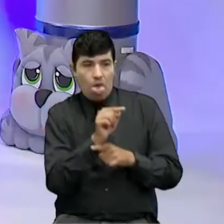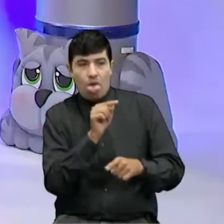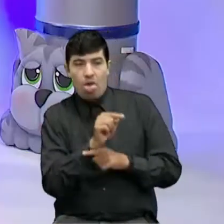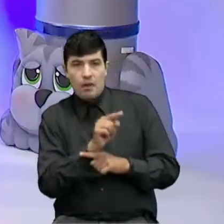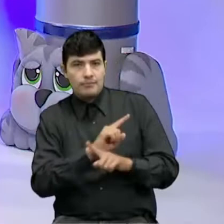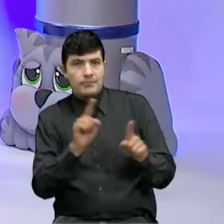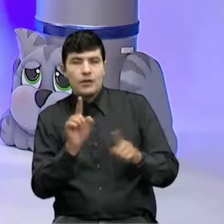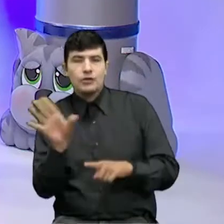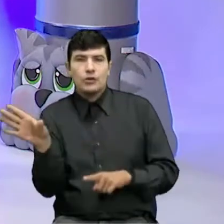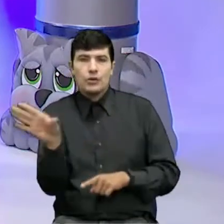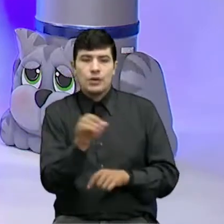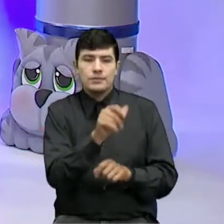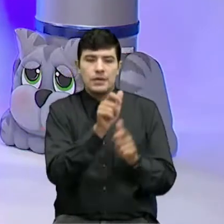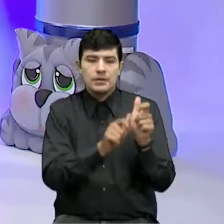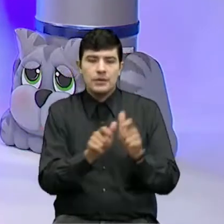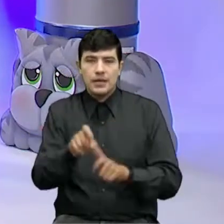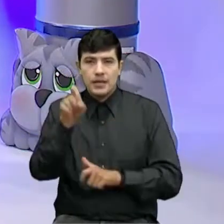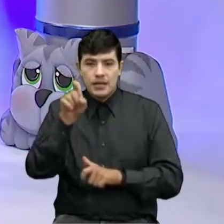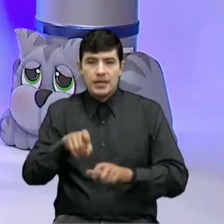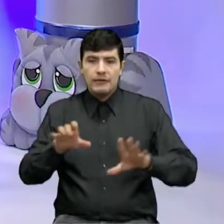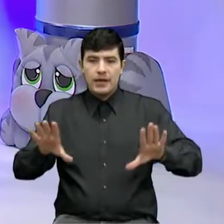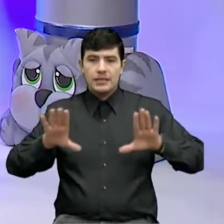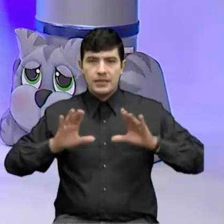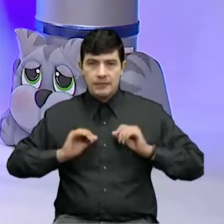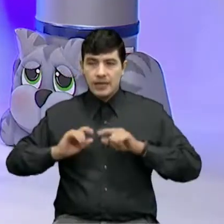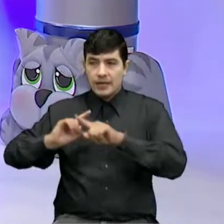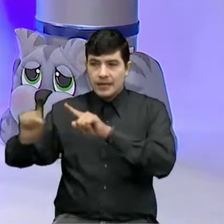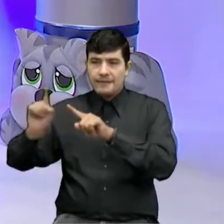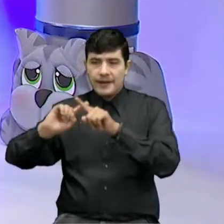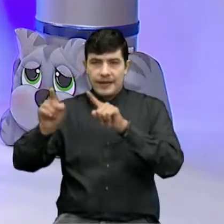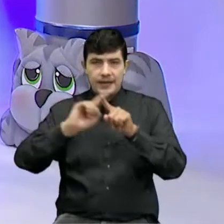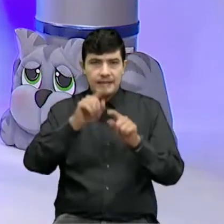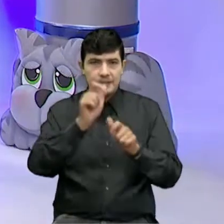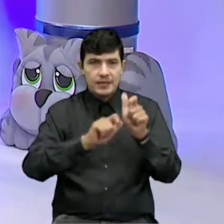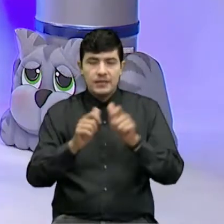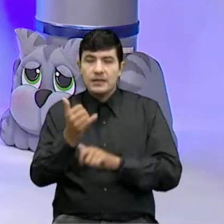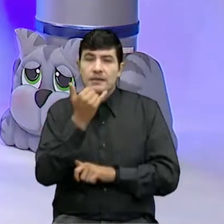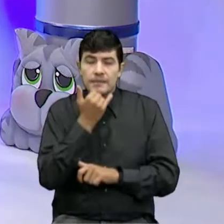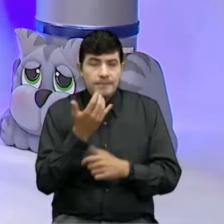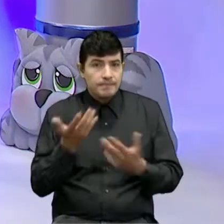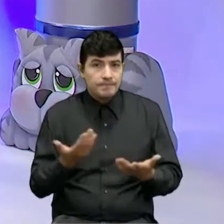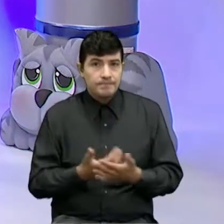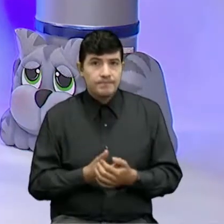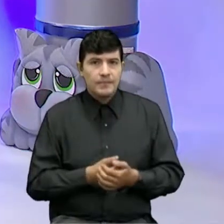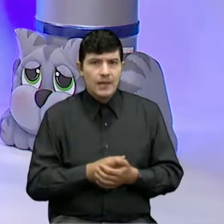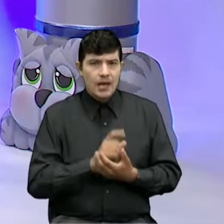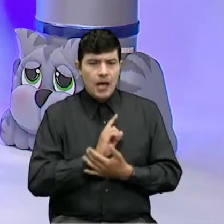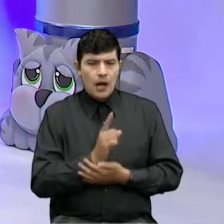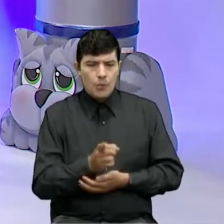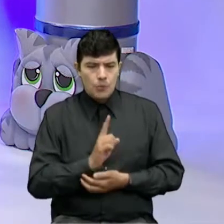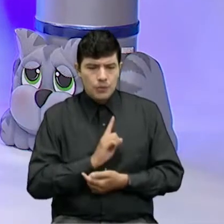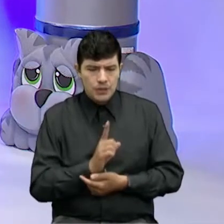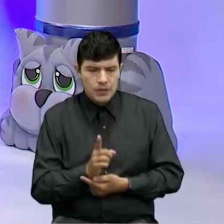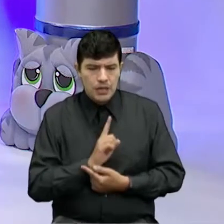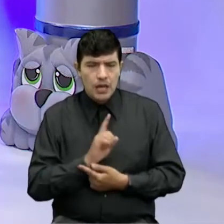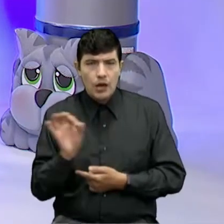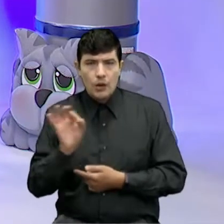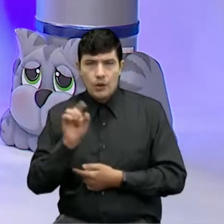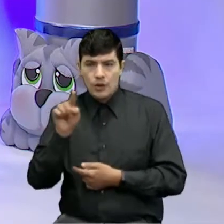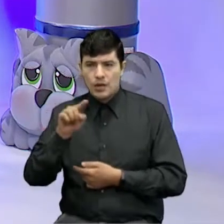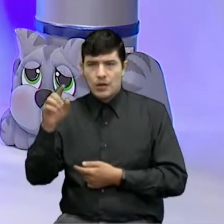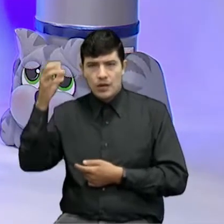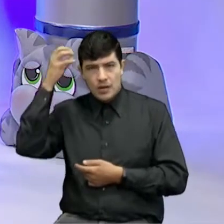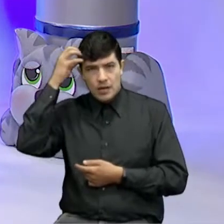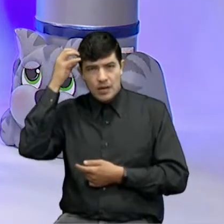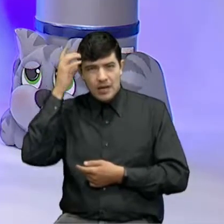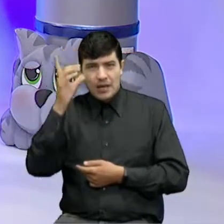debemos aceptar que todos somos iguales. Lo que pasa es que el autismo o el síndrome de Down